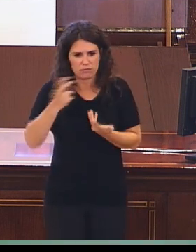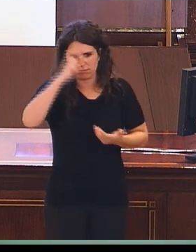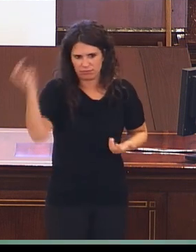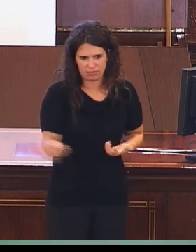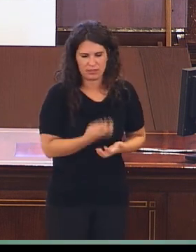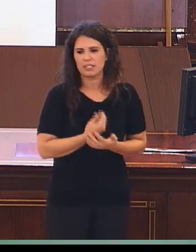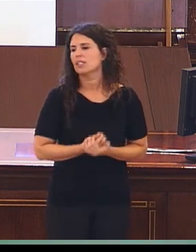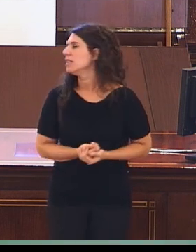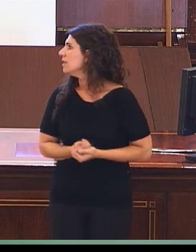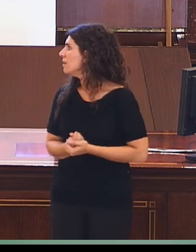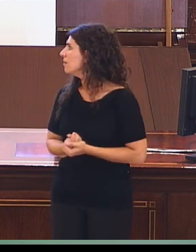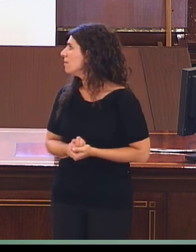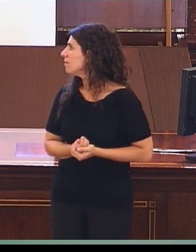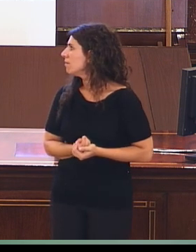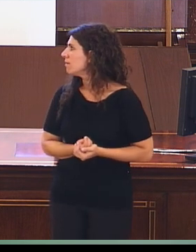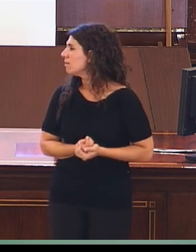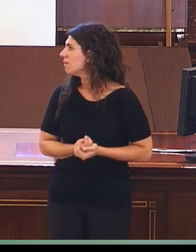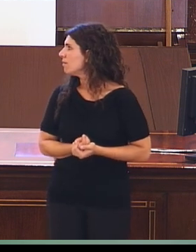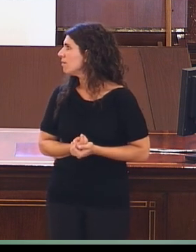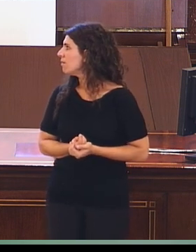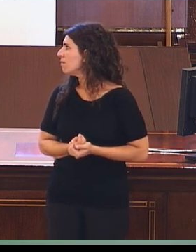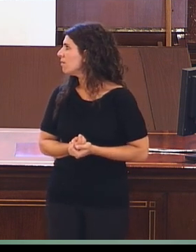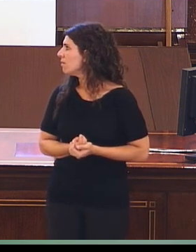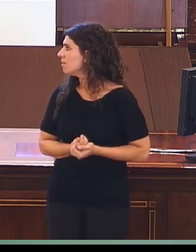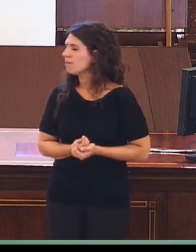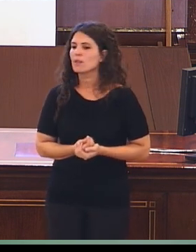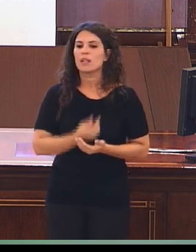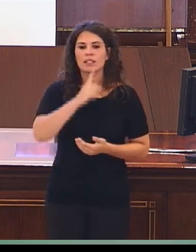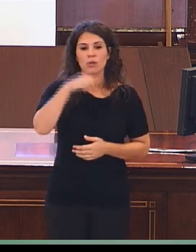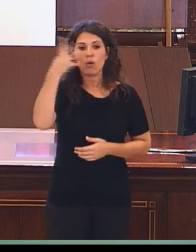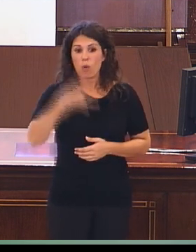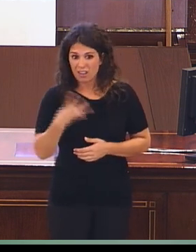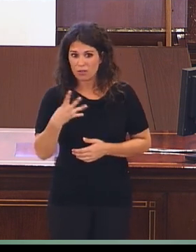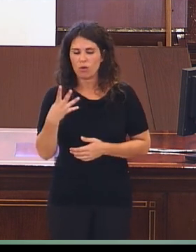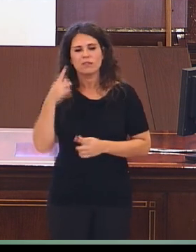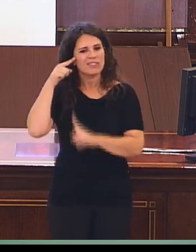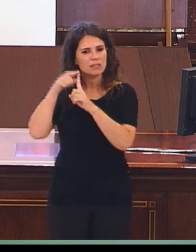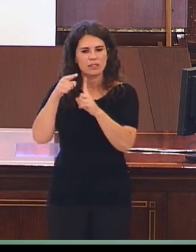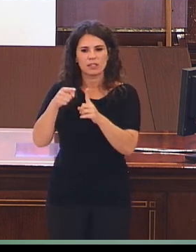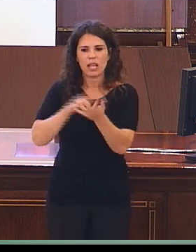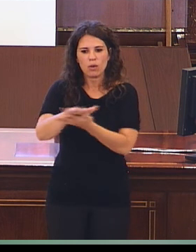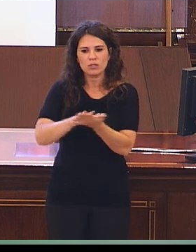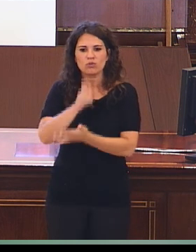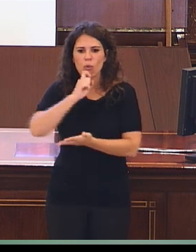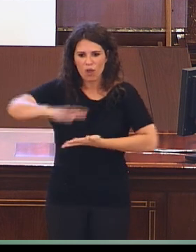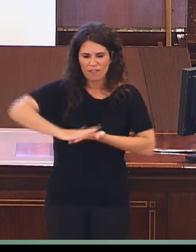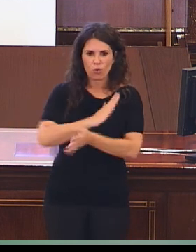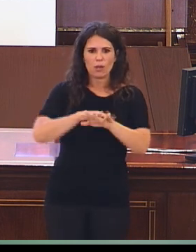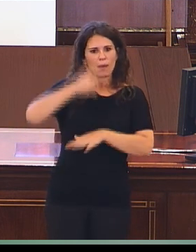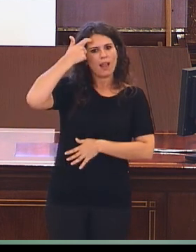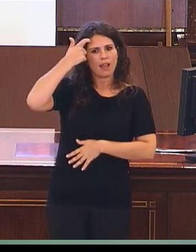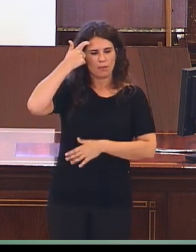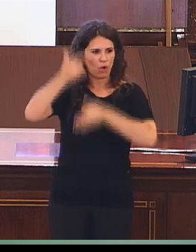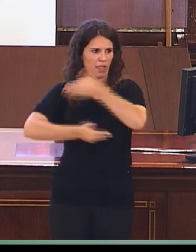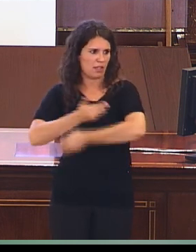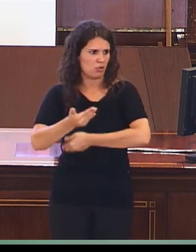Una cuarta parte van dedicados a ver cómo influye la lengua de signos en procesos cognitivos como la memoria de trabajo,